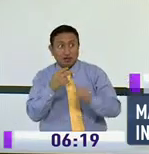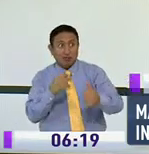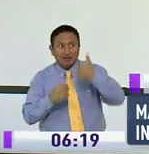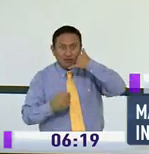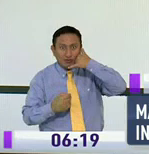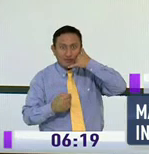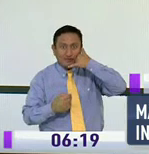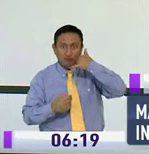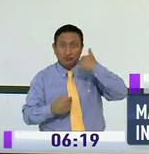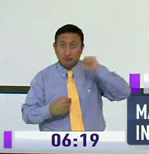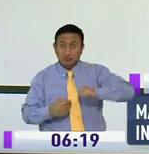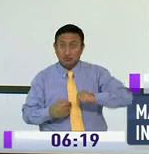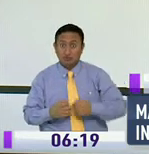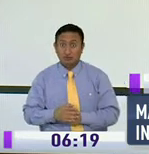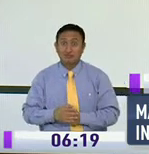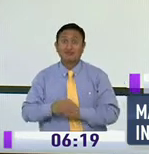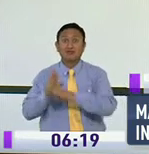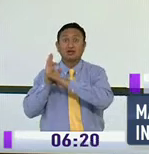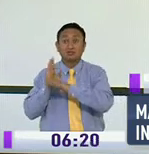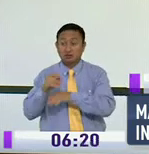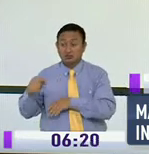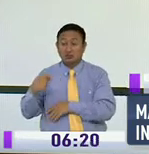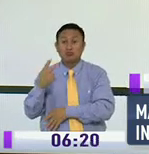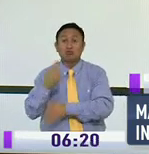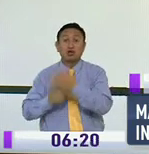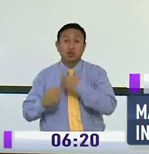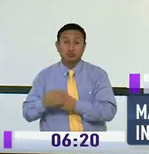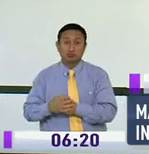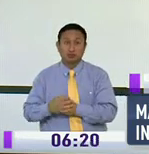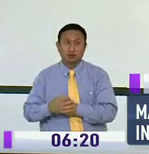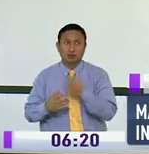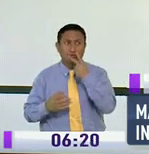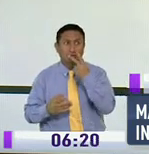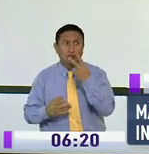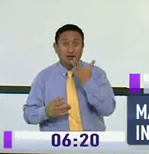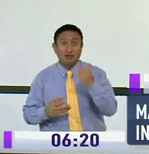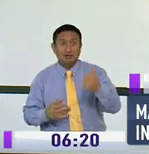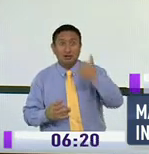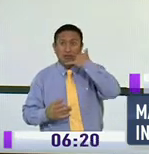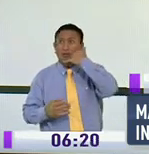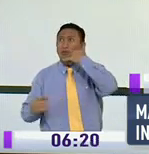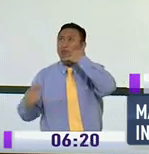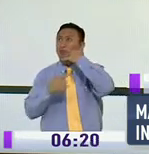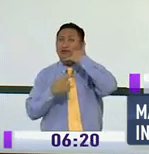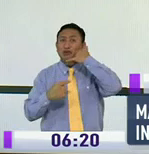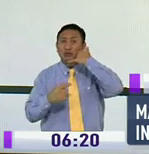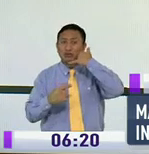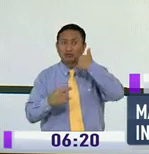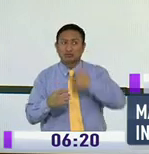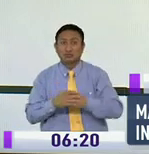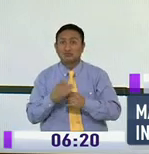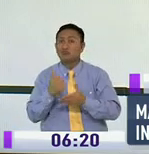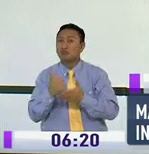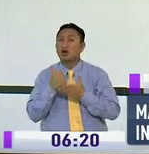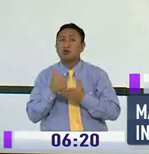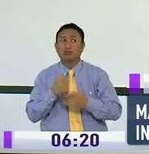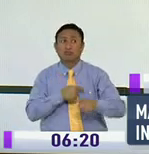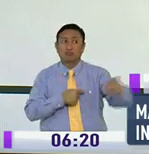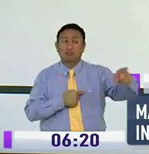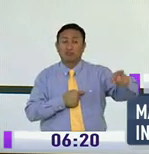Generalmente este número de testigos son los hijos de las víctimas. Ellos son los que llaman y llaman a pedir auxilio